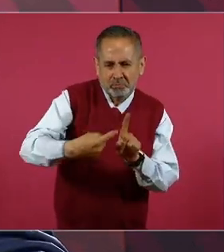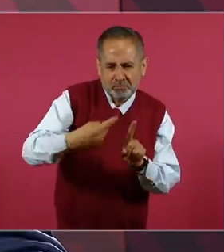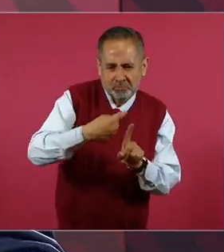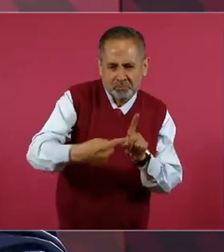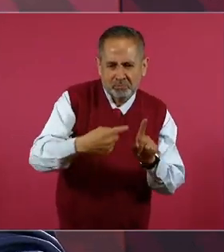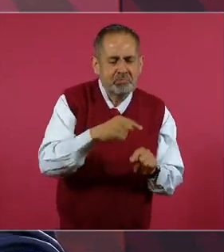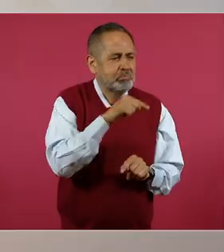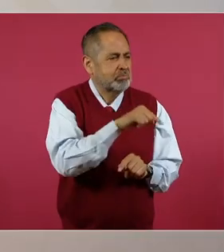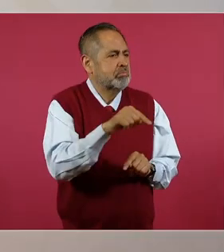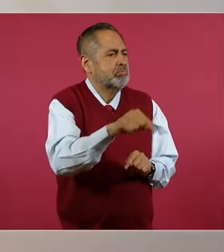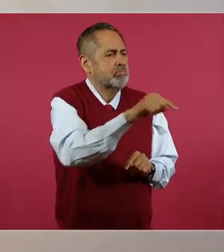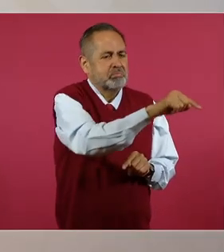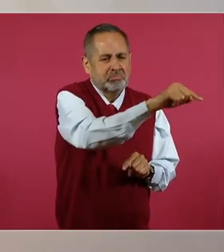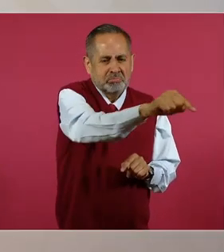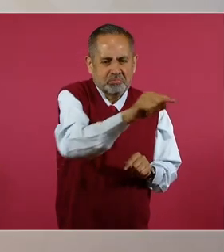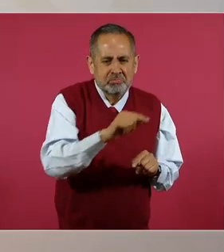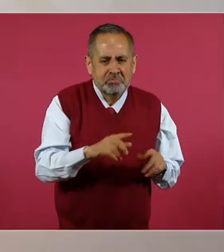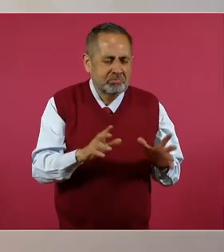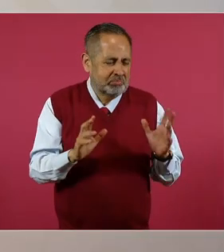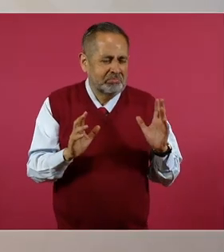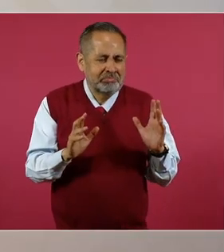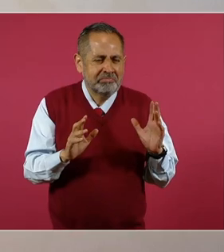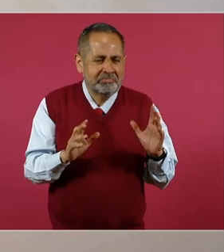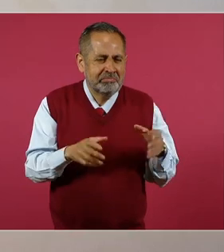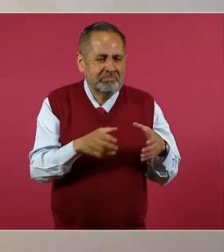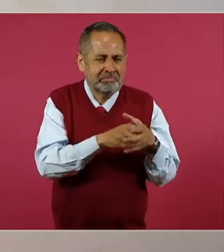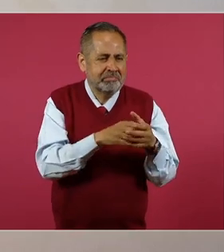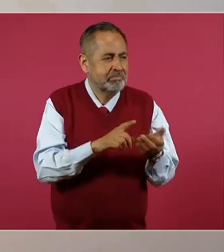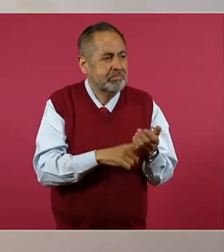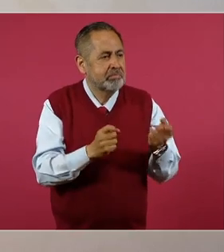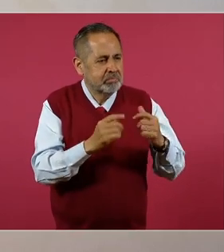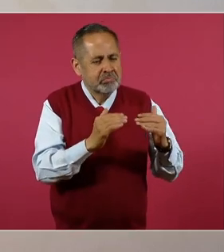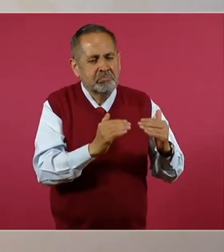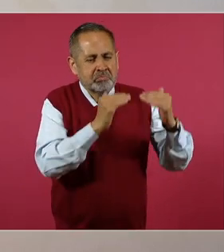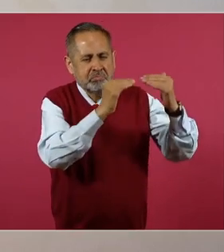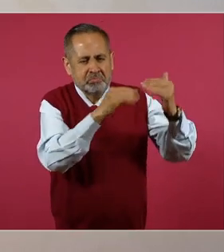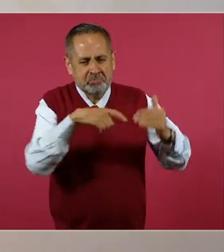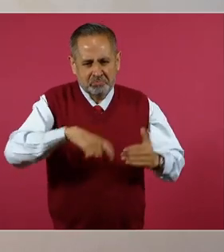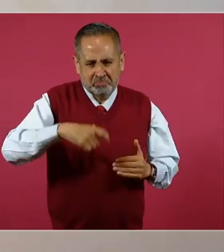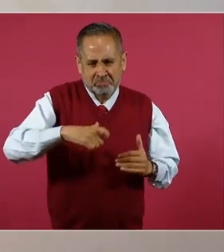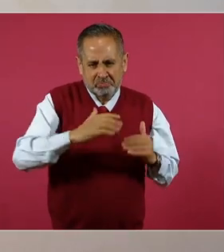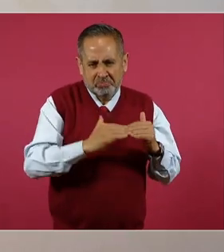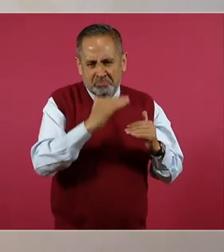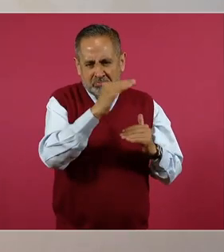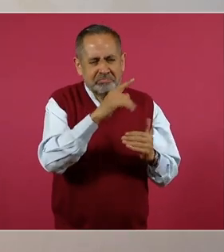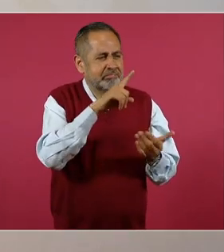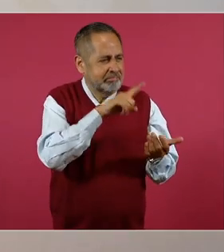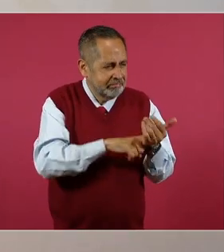sectores de la clase alta,